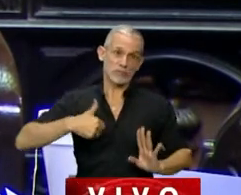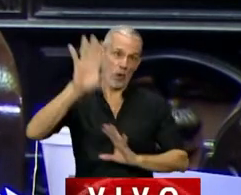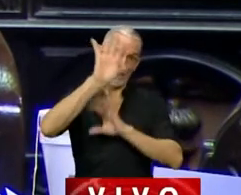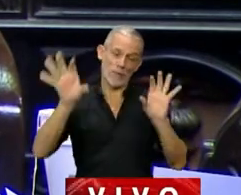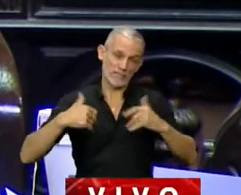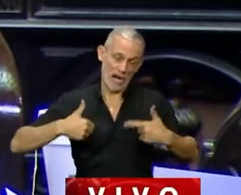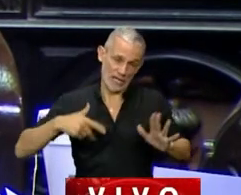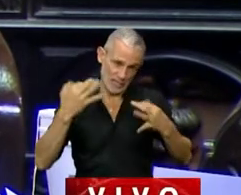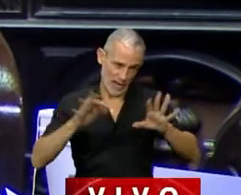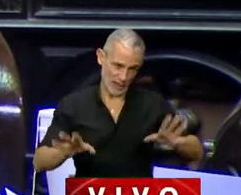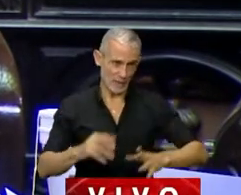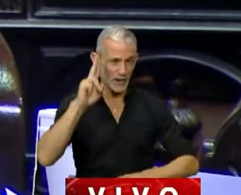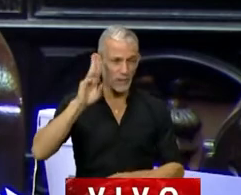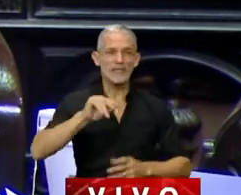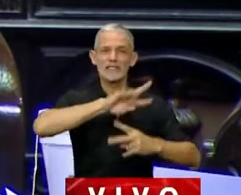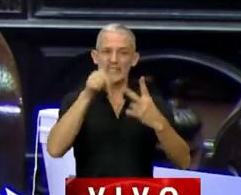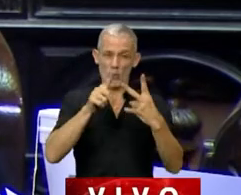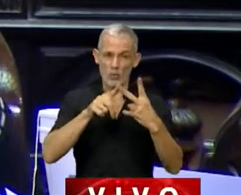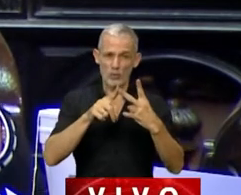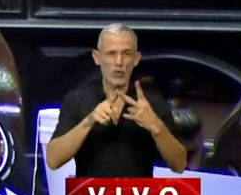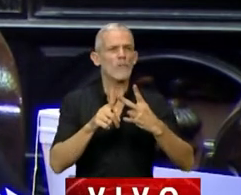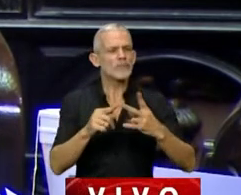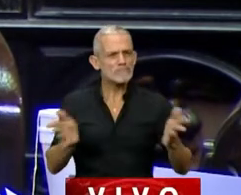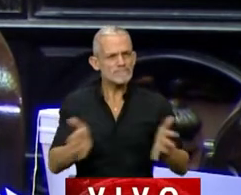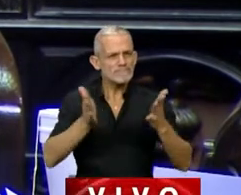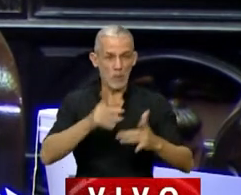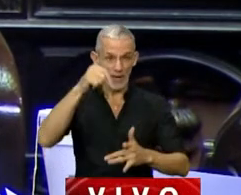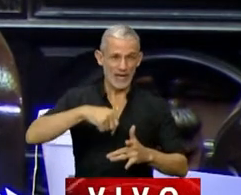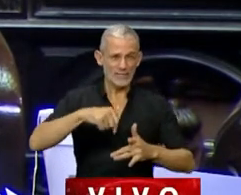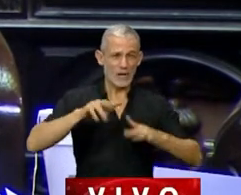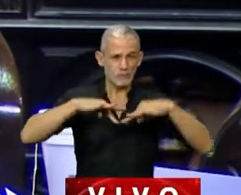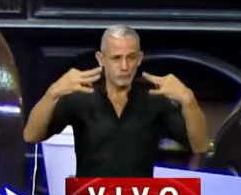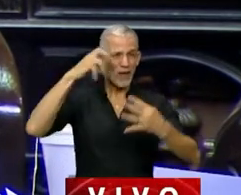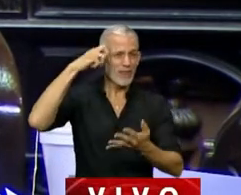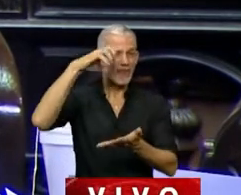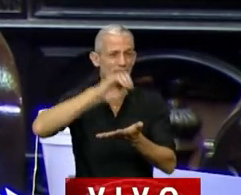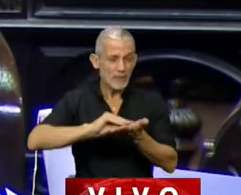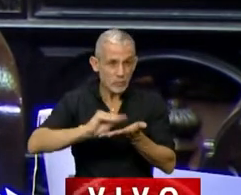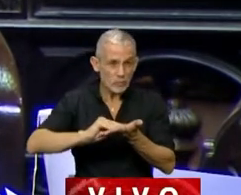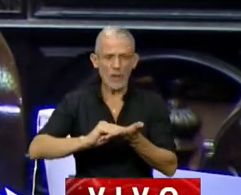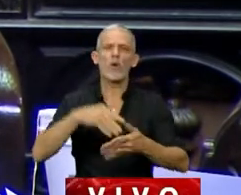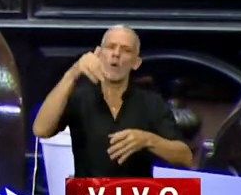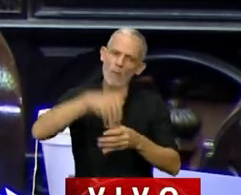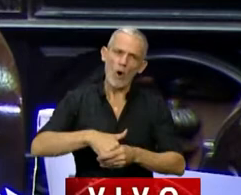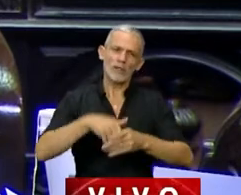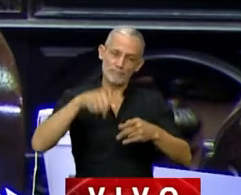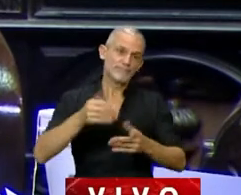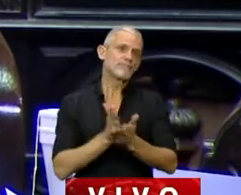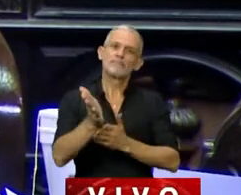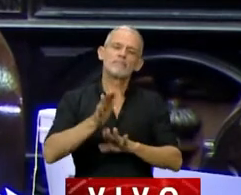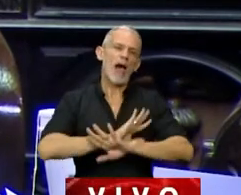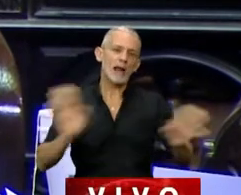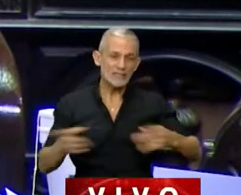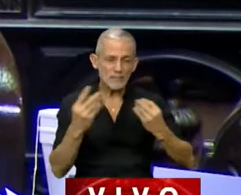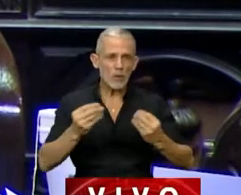provincias argentinas. Y segundo, insto a que esta Cámara vote de una vez y para